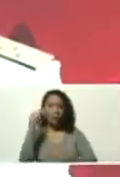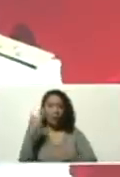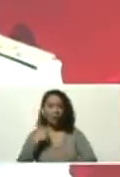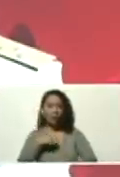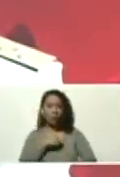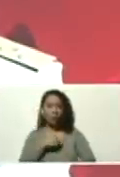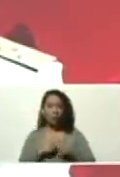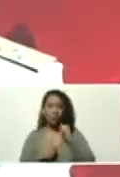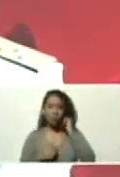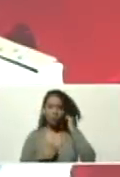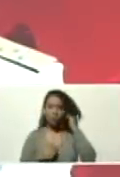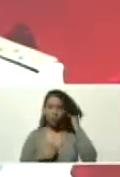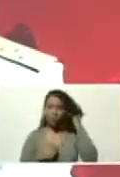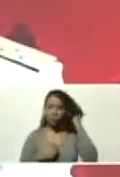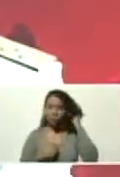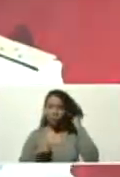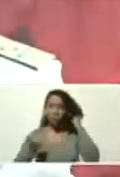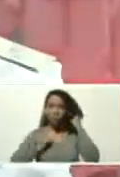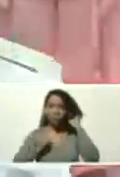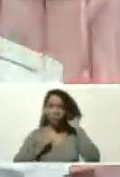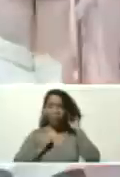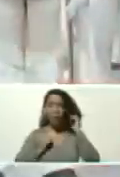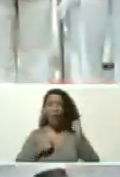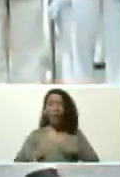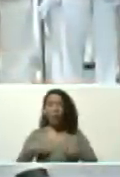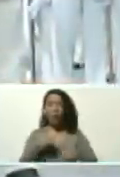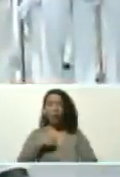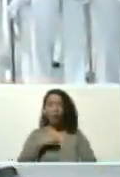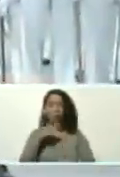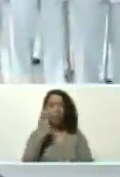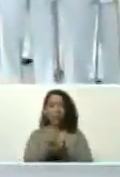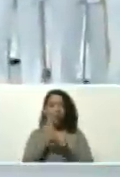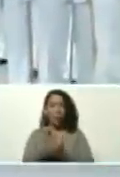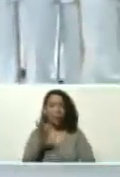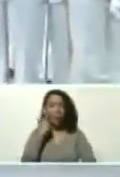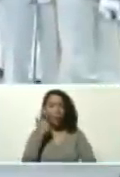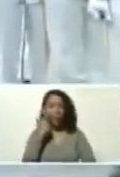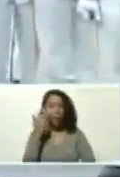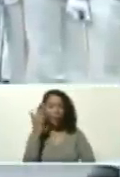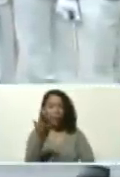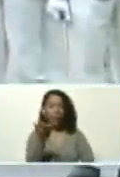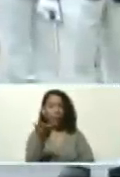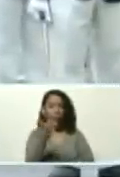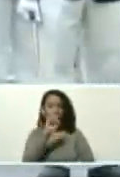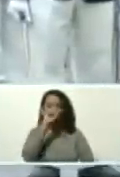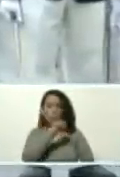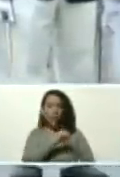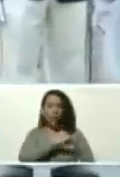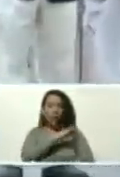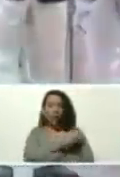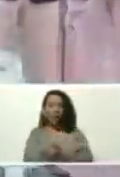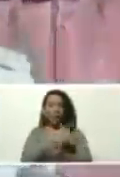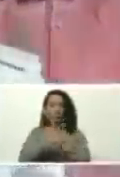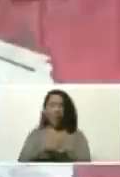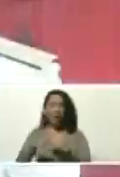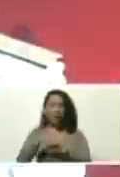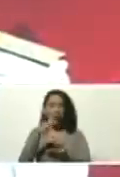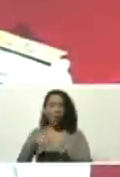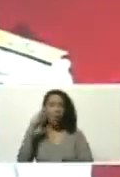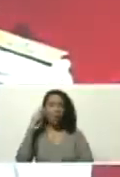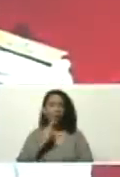nosotros. Desde cualquier rincón estaremos siempre pendientes de ti, amada Fuerza Armada Nacional